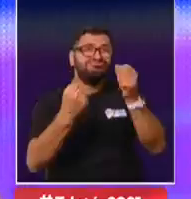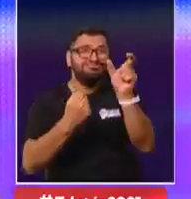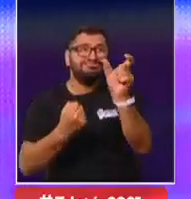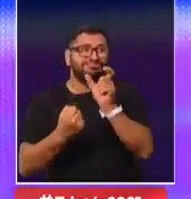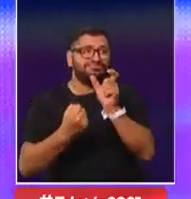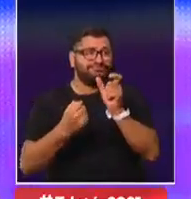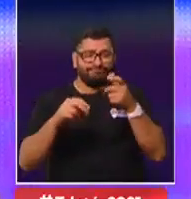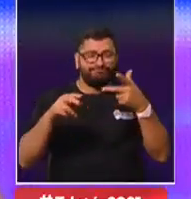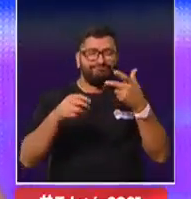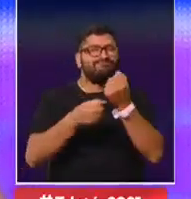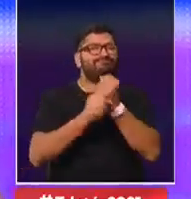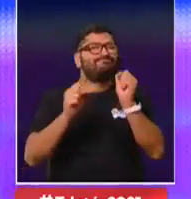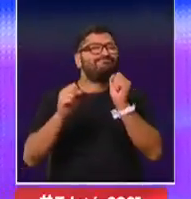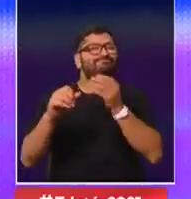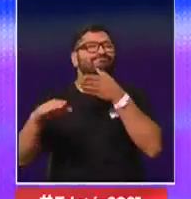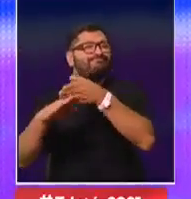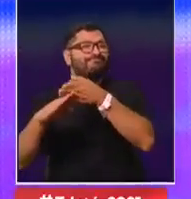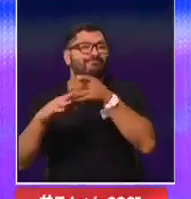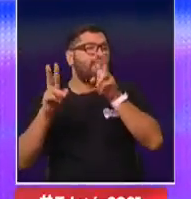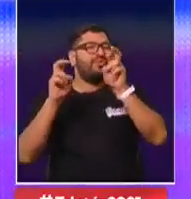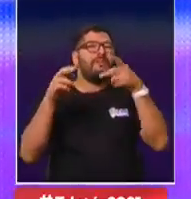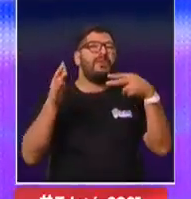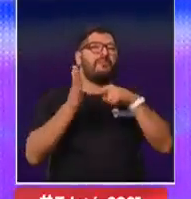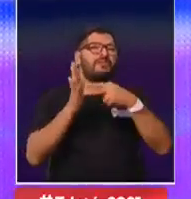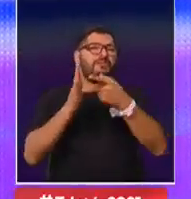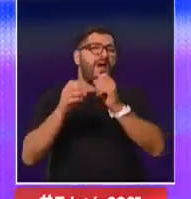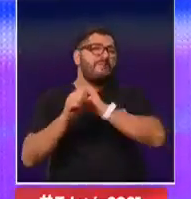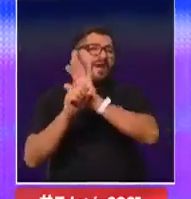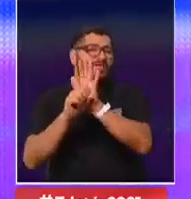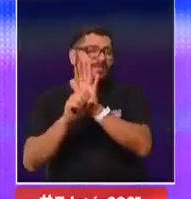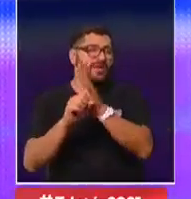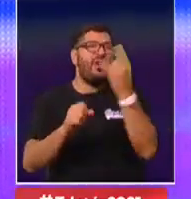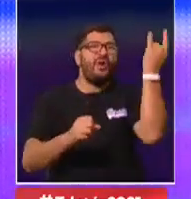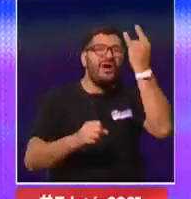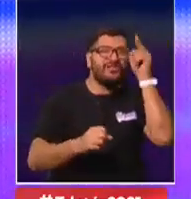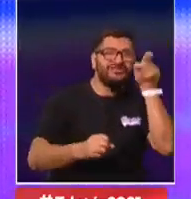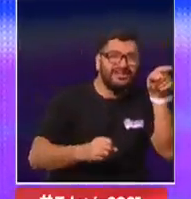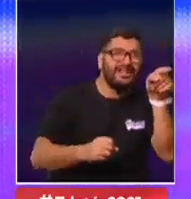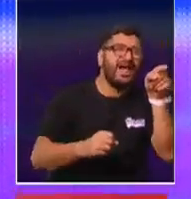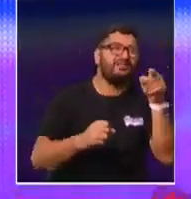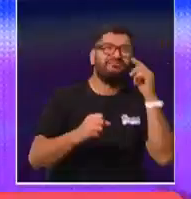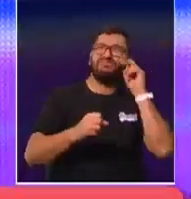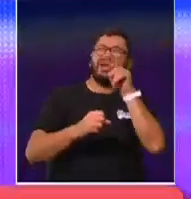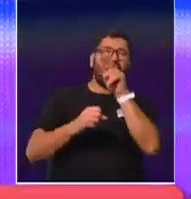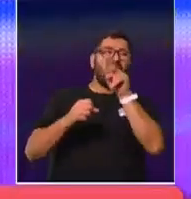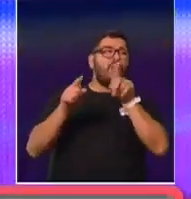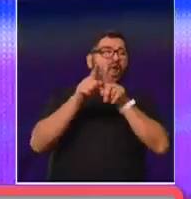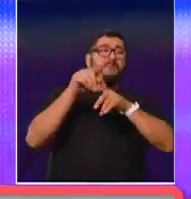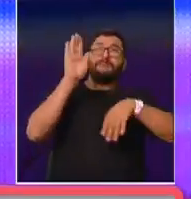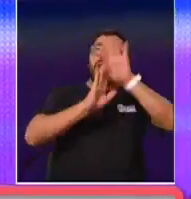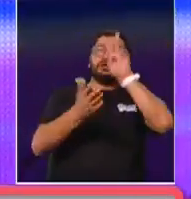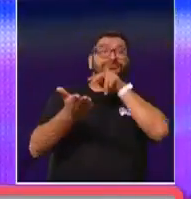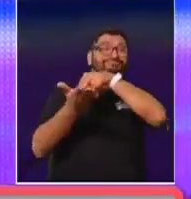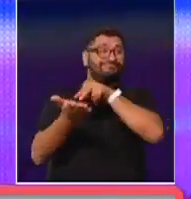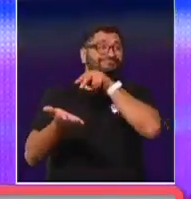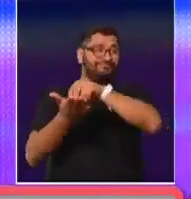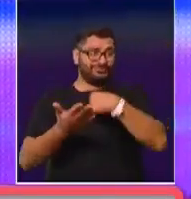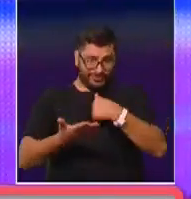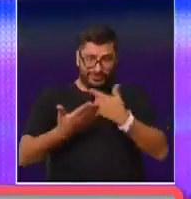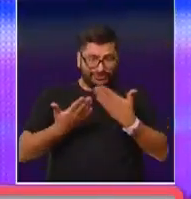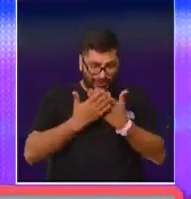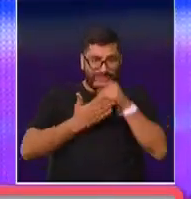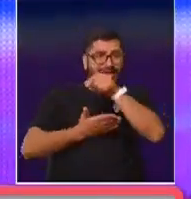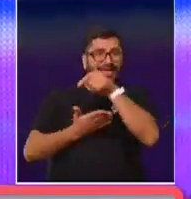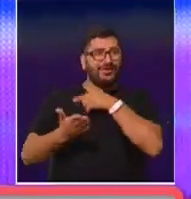seguir con ese tema. También en la universidad ver cosas más presenciales, porque lo que estoy estudiando igual requiere